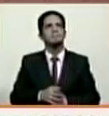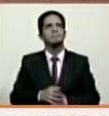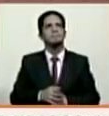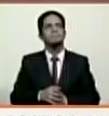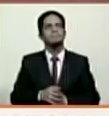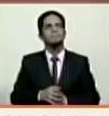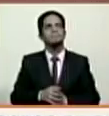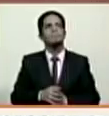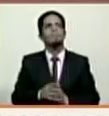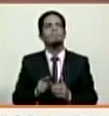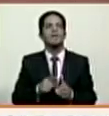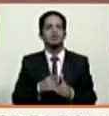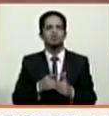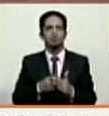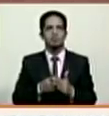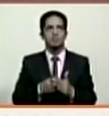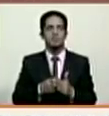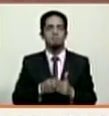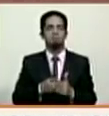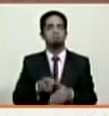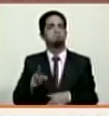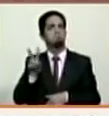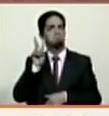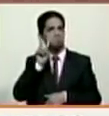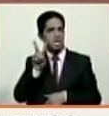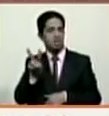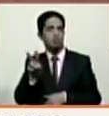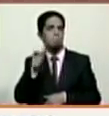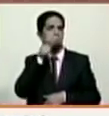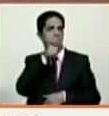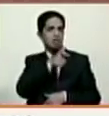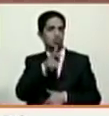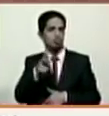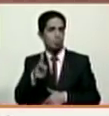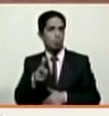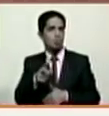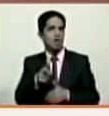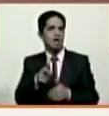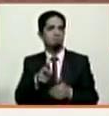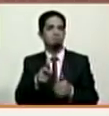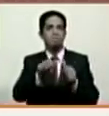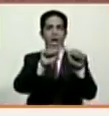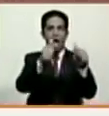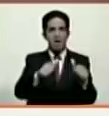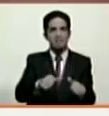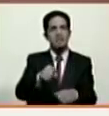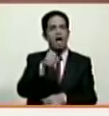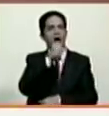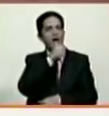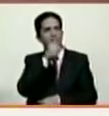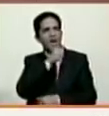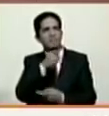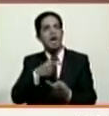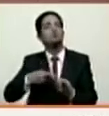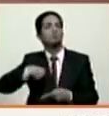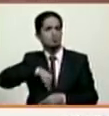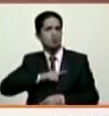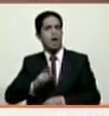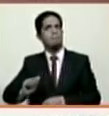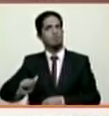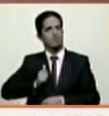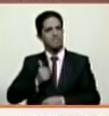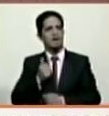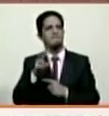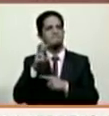que, vista esa iniciativa de cultoras y cultores de Venezuela y del mundo entero, vamos a aprovechar esos días,